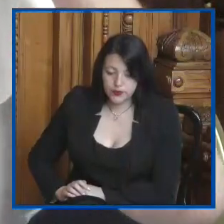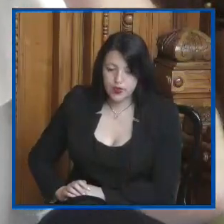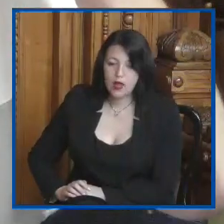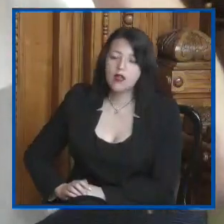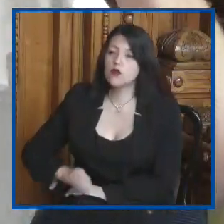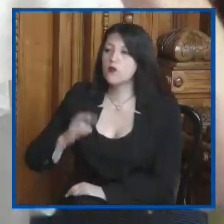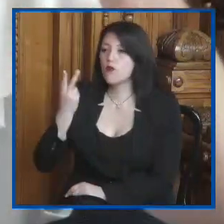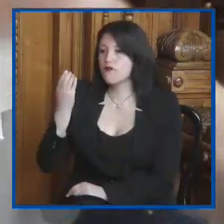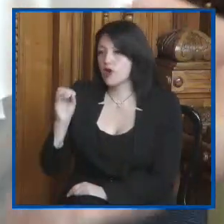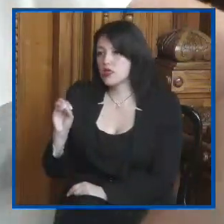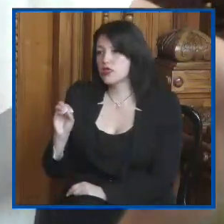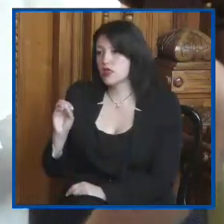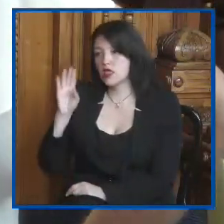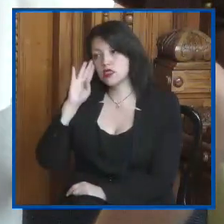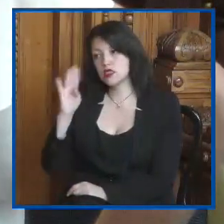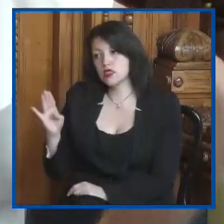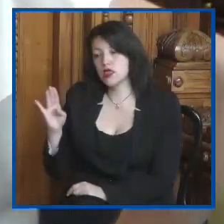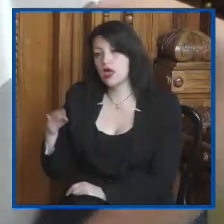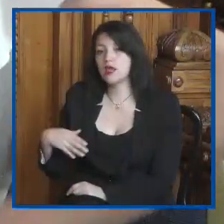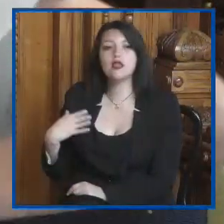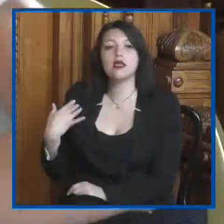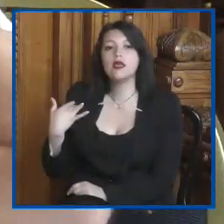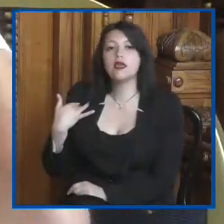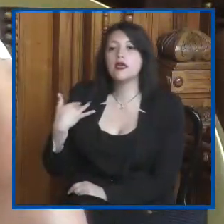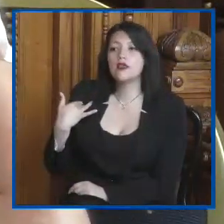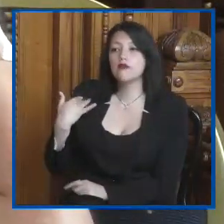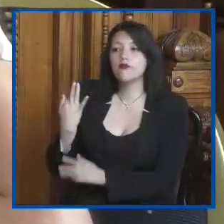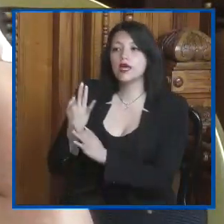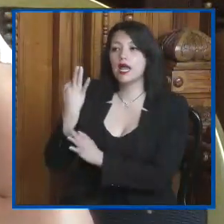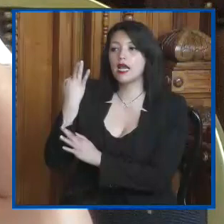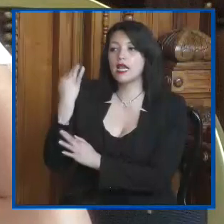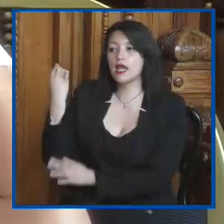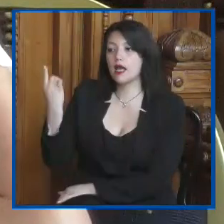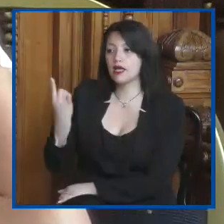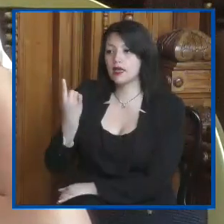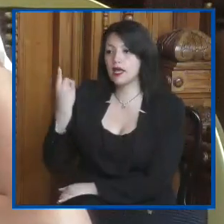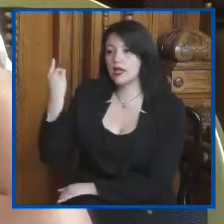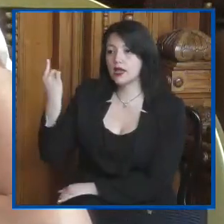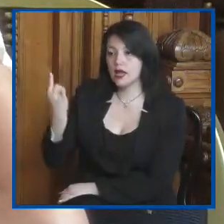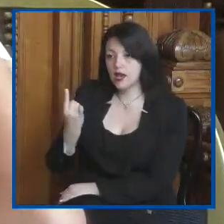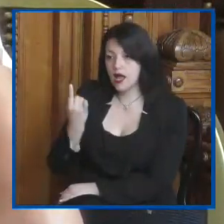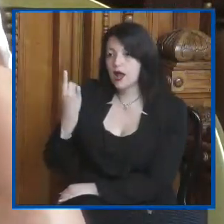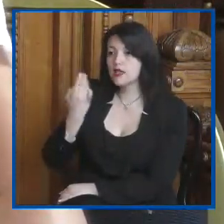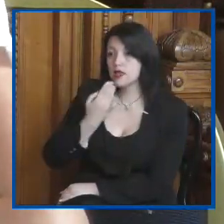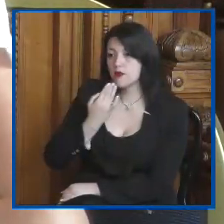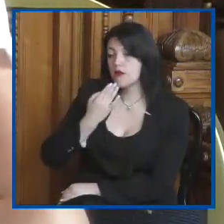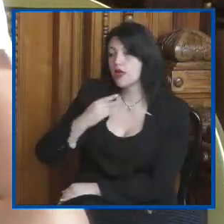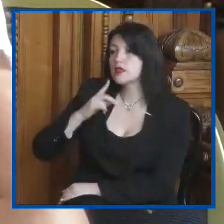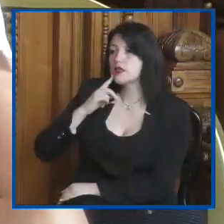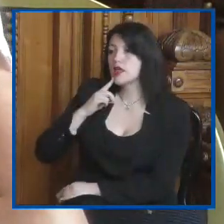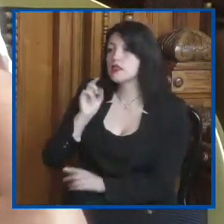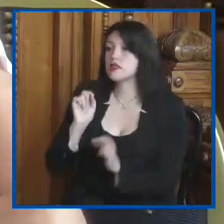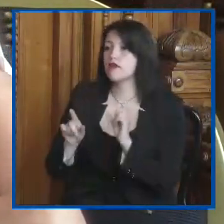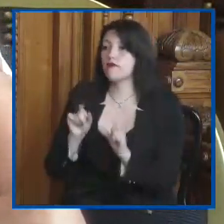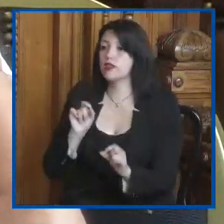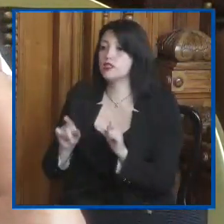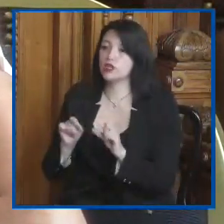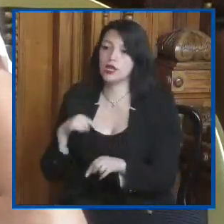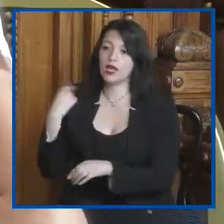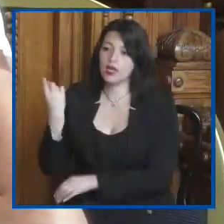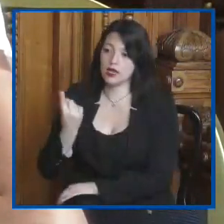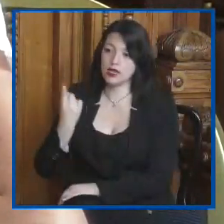20 días. Y Fiscalías Generales, o sea, Procuradoras Generales también adhirieron, Defensorías Generales